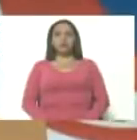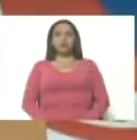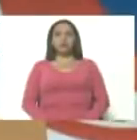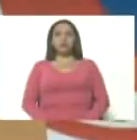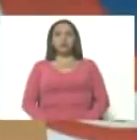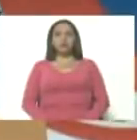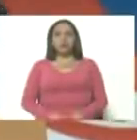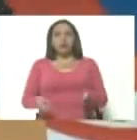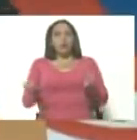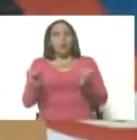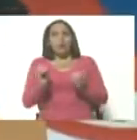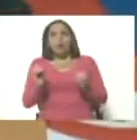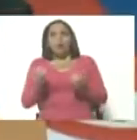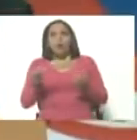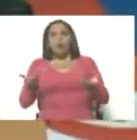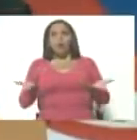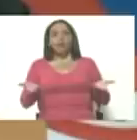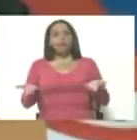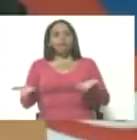¿O es que